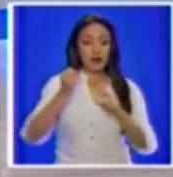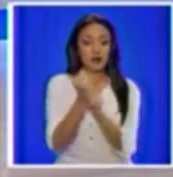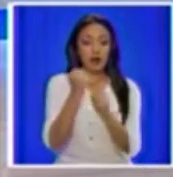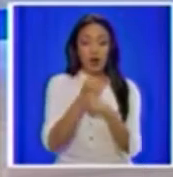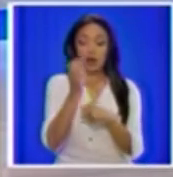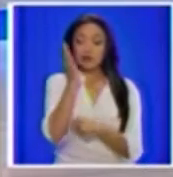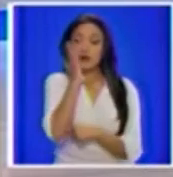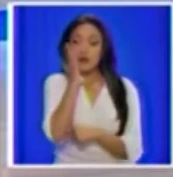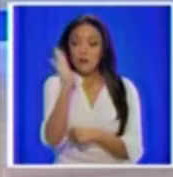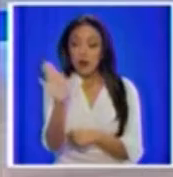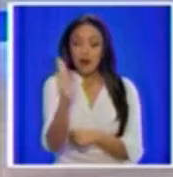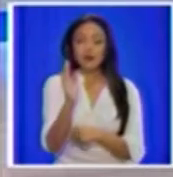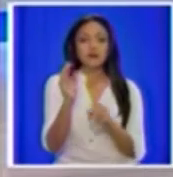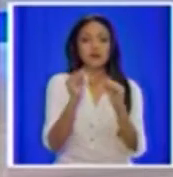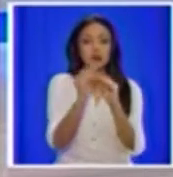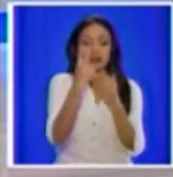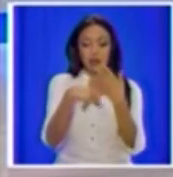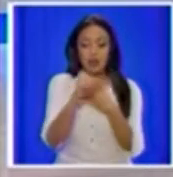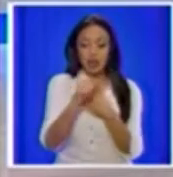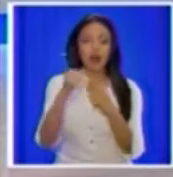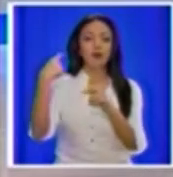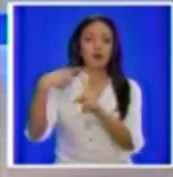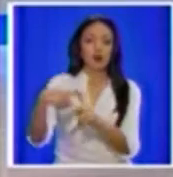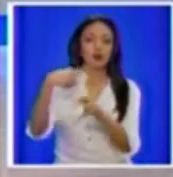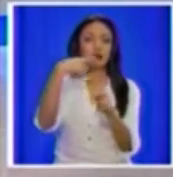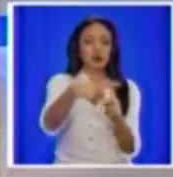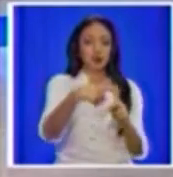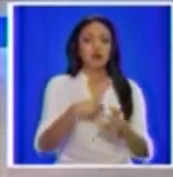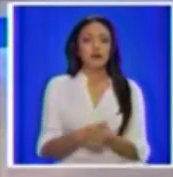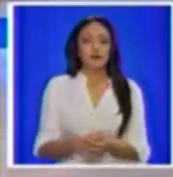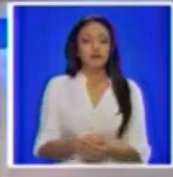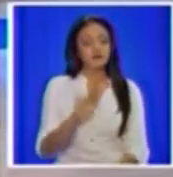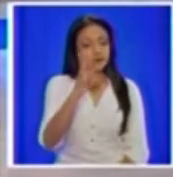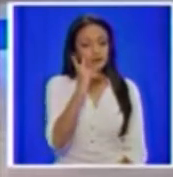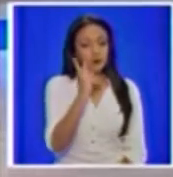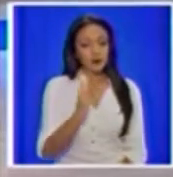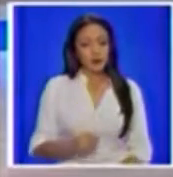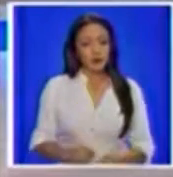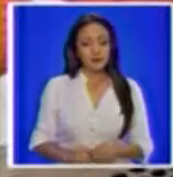madre y a una de sus hijas fue positiva. Nuestro canal aliado Caracol nos informa.